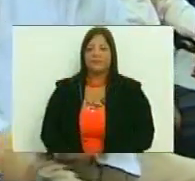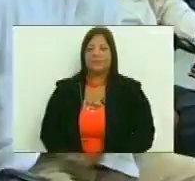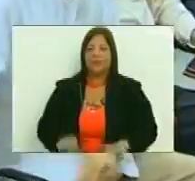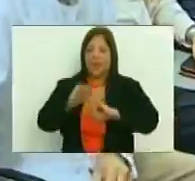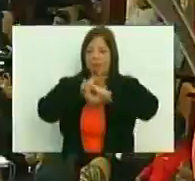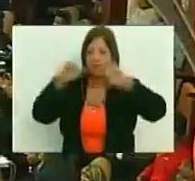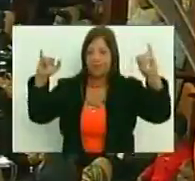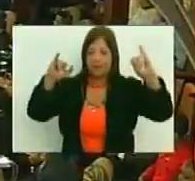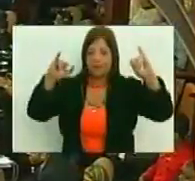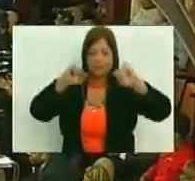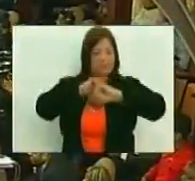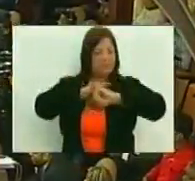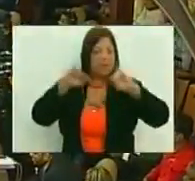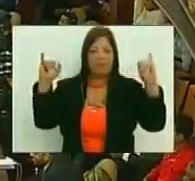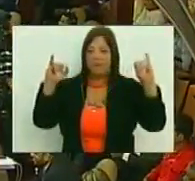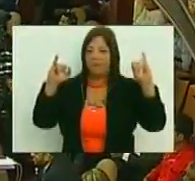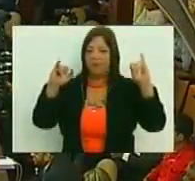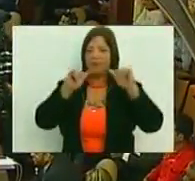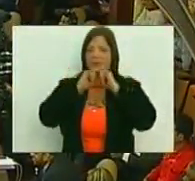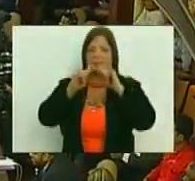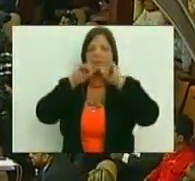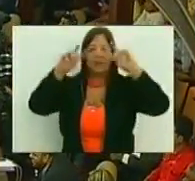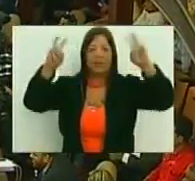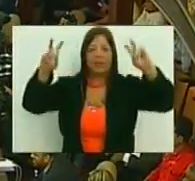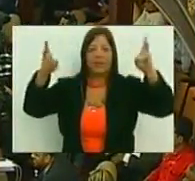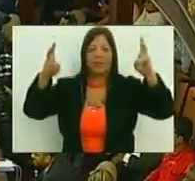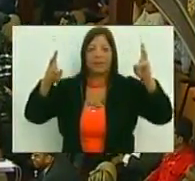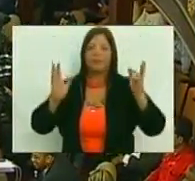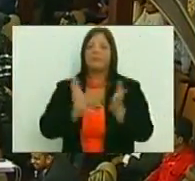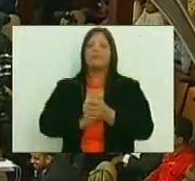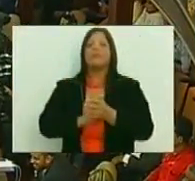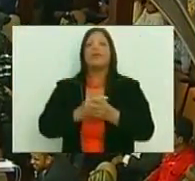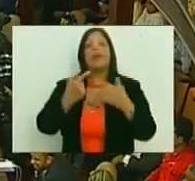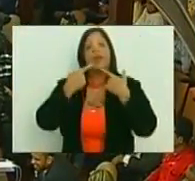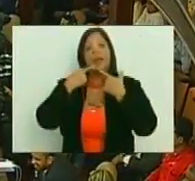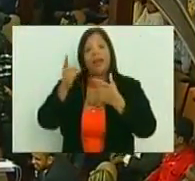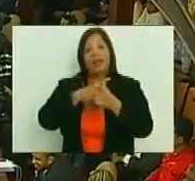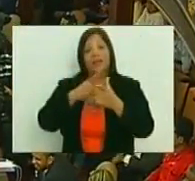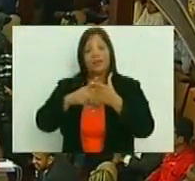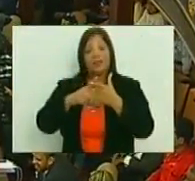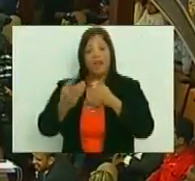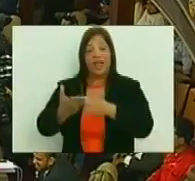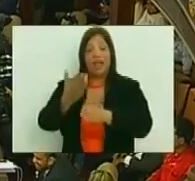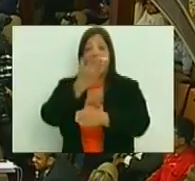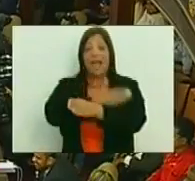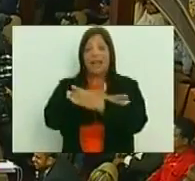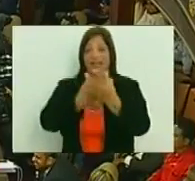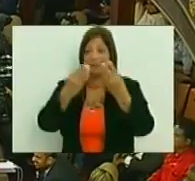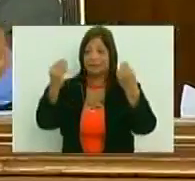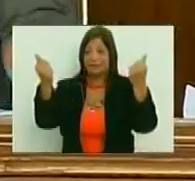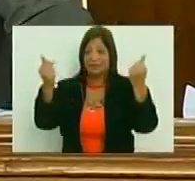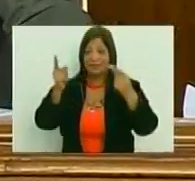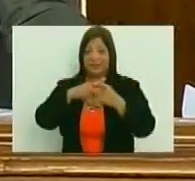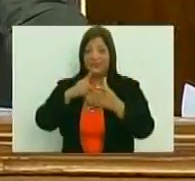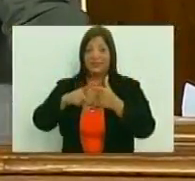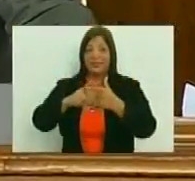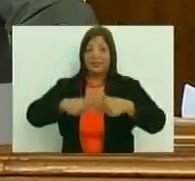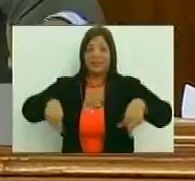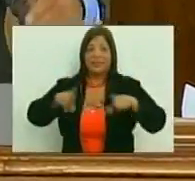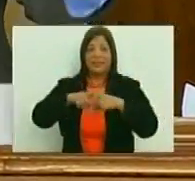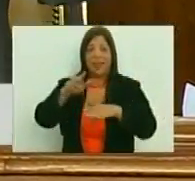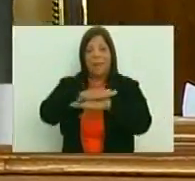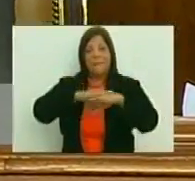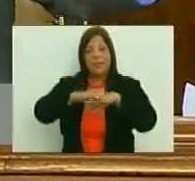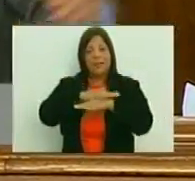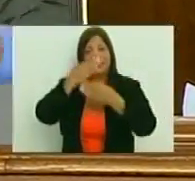Agotada la materia por hoy, compatriota presidente. Bueno, vamos a, antes de retirarnos y agradecerle a la